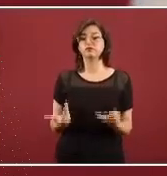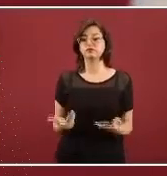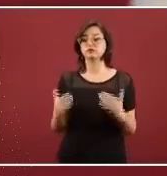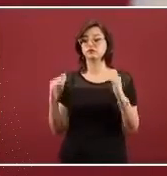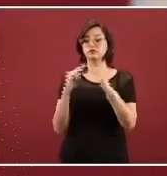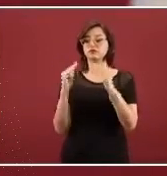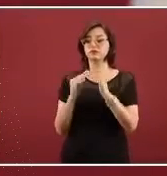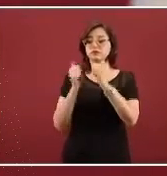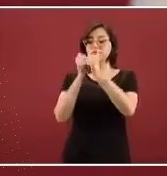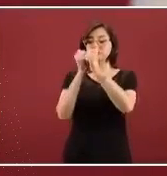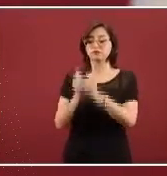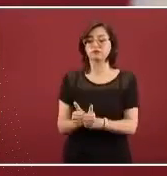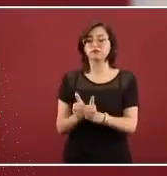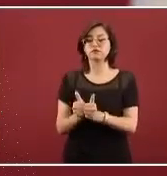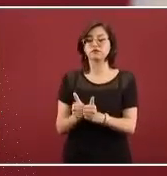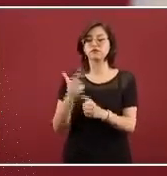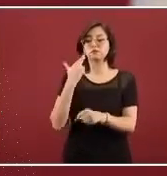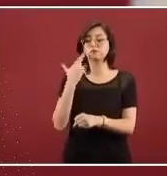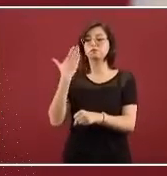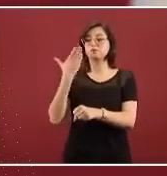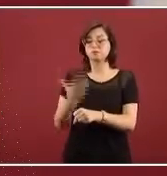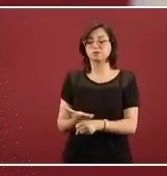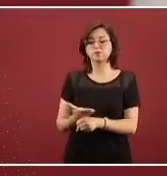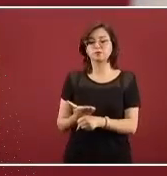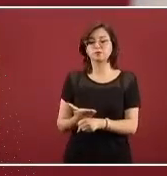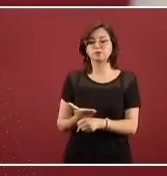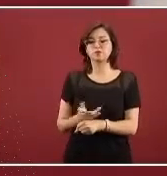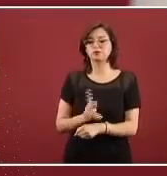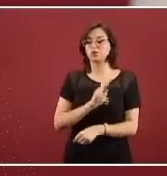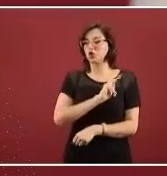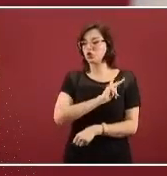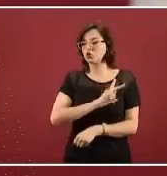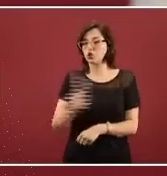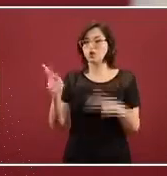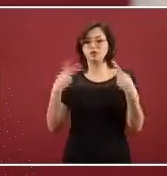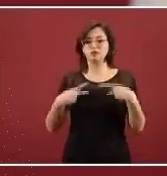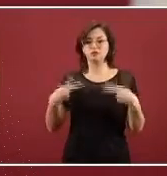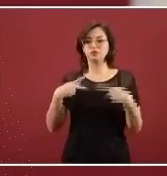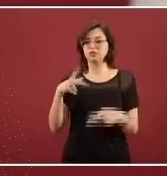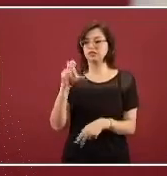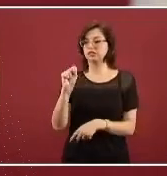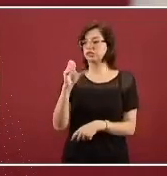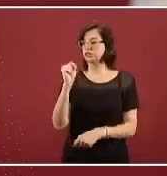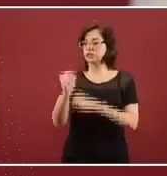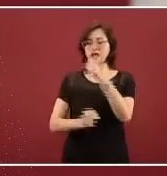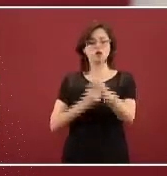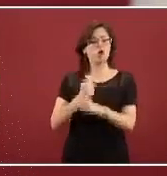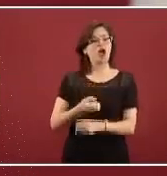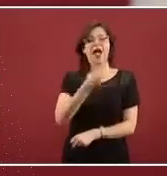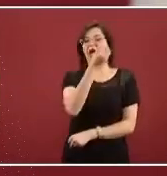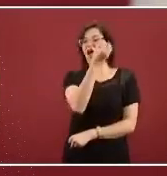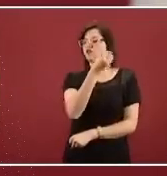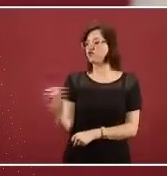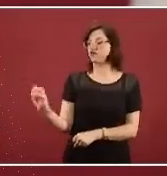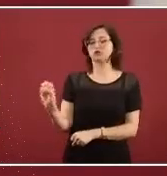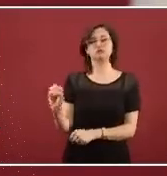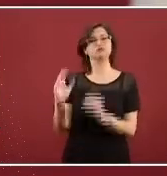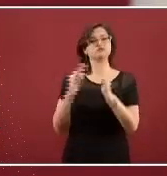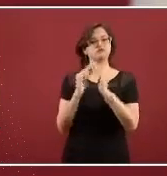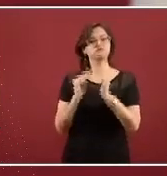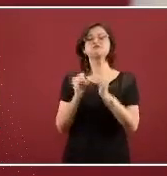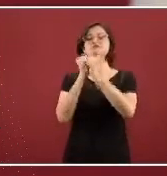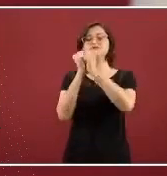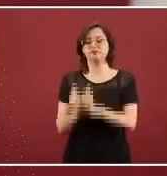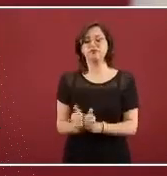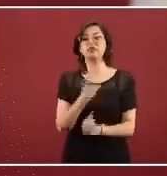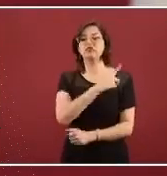corresponsable se aplica de manera estricta a toda persona mayor de 60 años y hemos reducido el